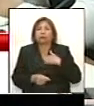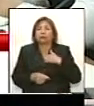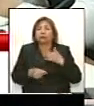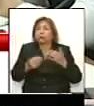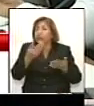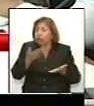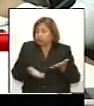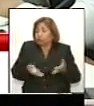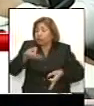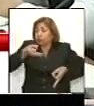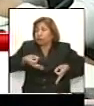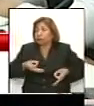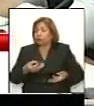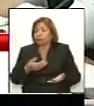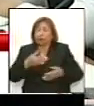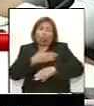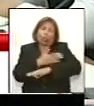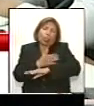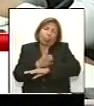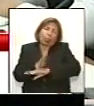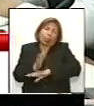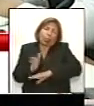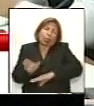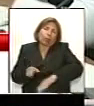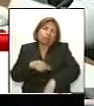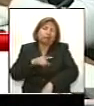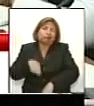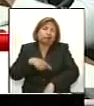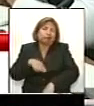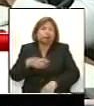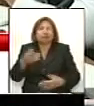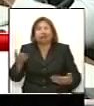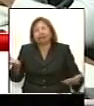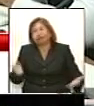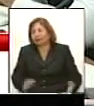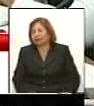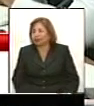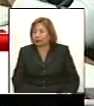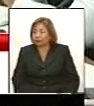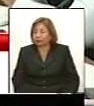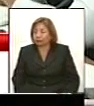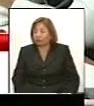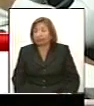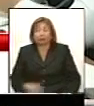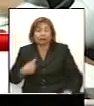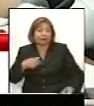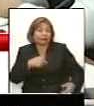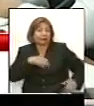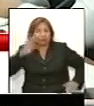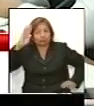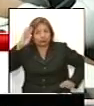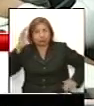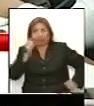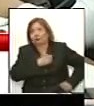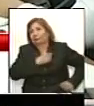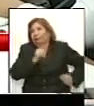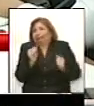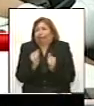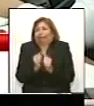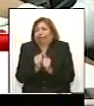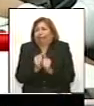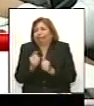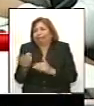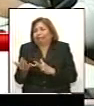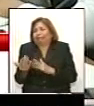y efectivamente demora y nosotros como policía estamos atados de manos a